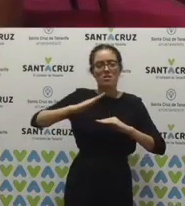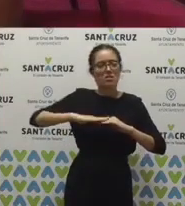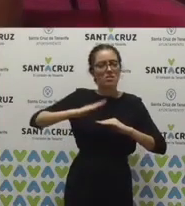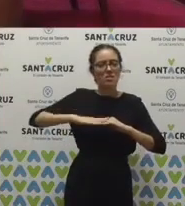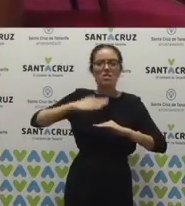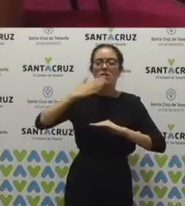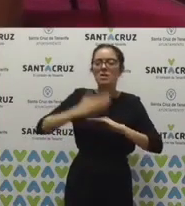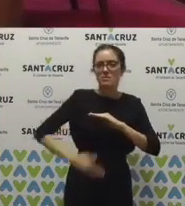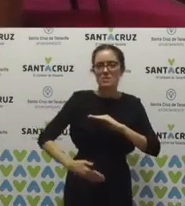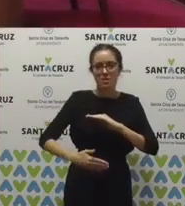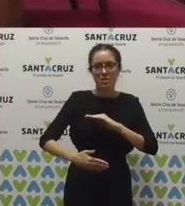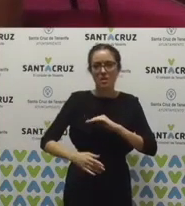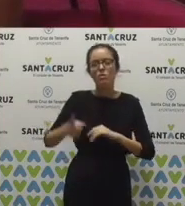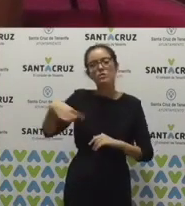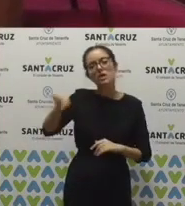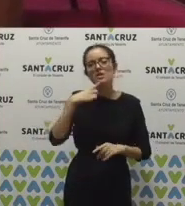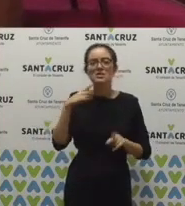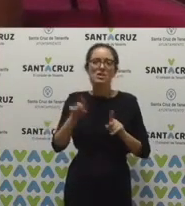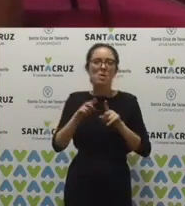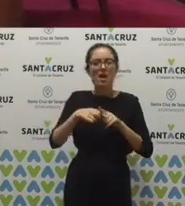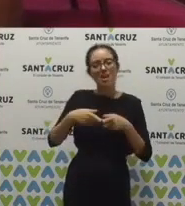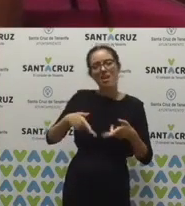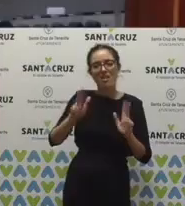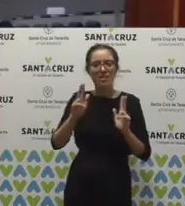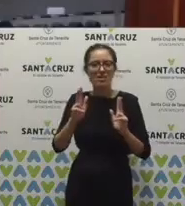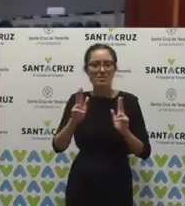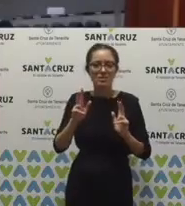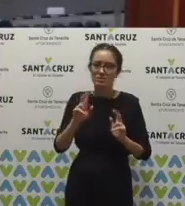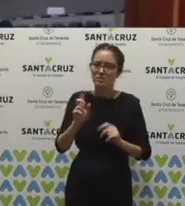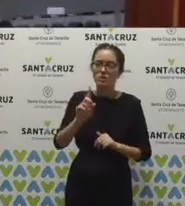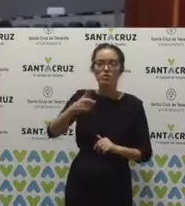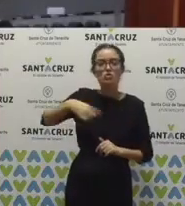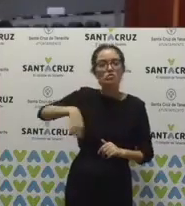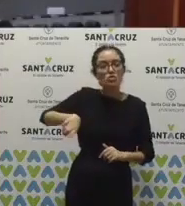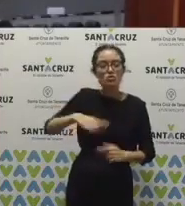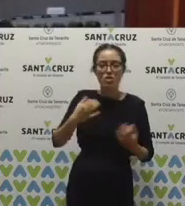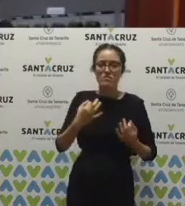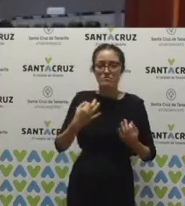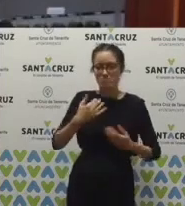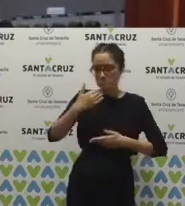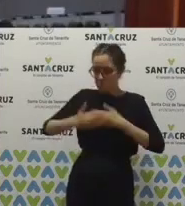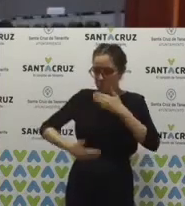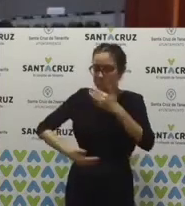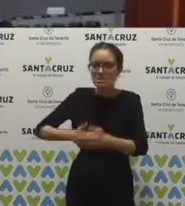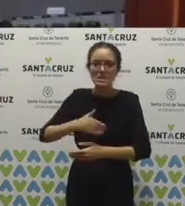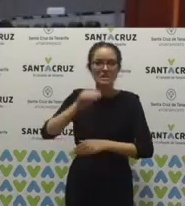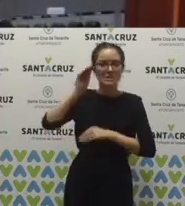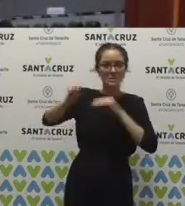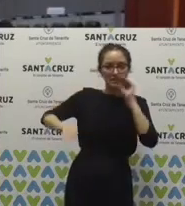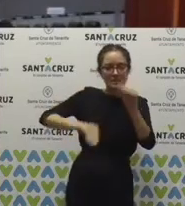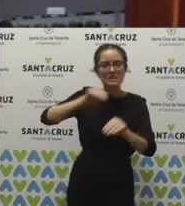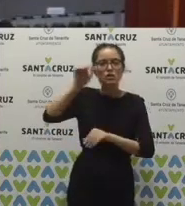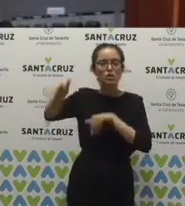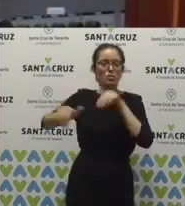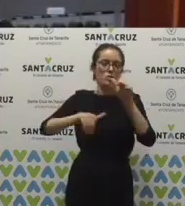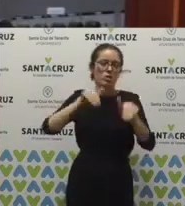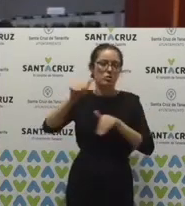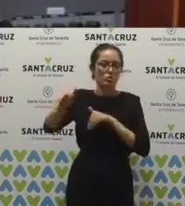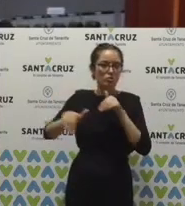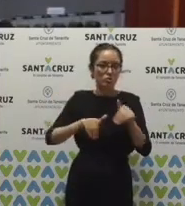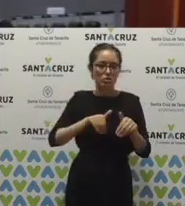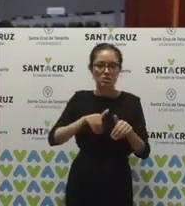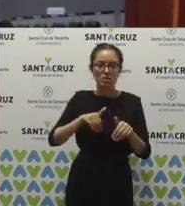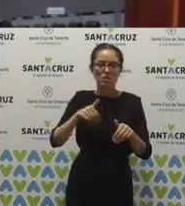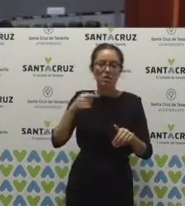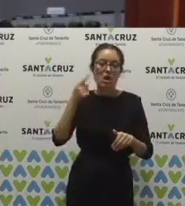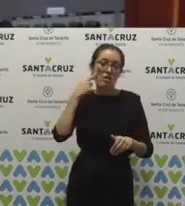periodo de tiempo no lo digan como una concesión al revés los hemos tenido que arrancar cada una de esas convocatorias de la junta de portavoces a la voluntad